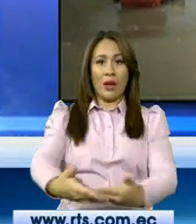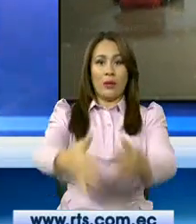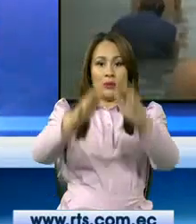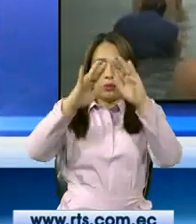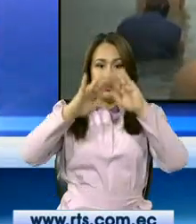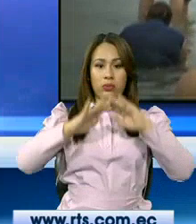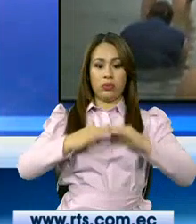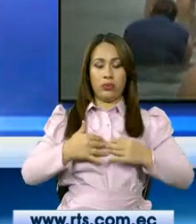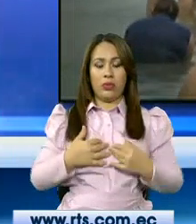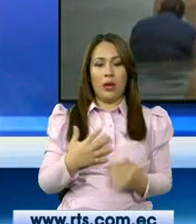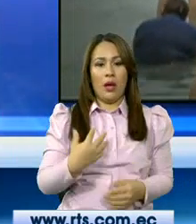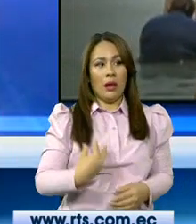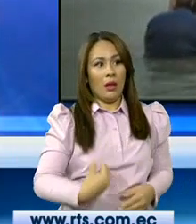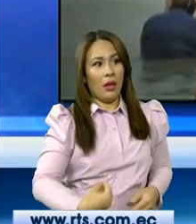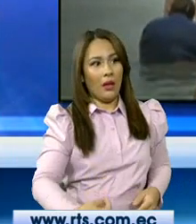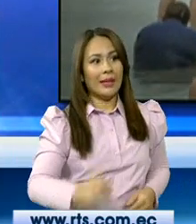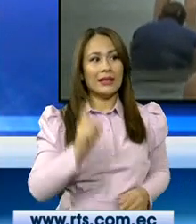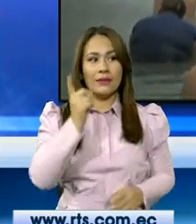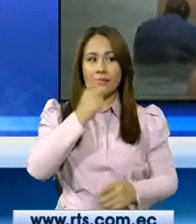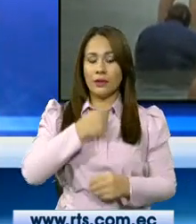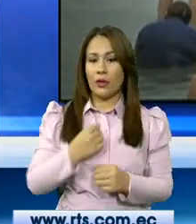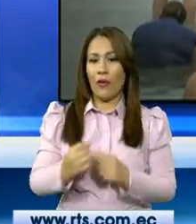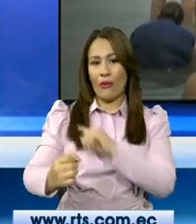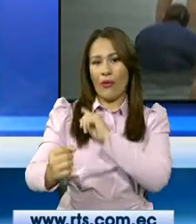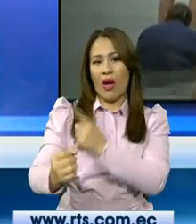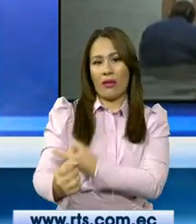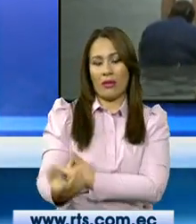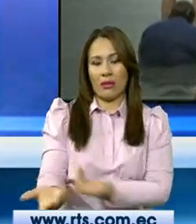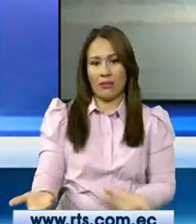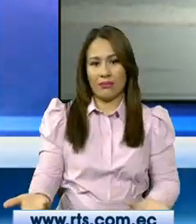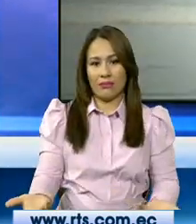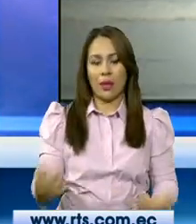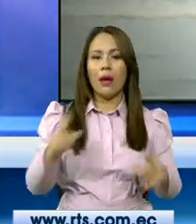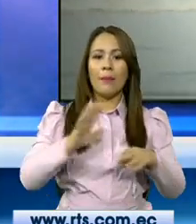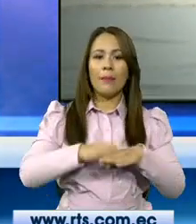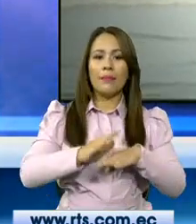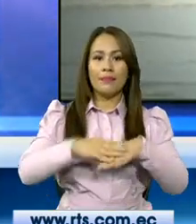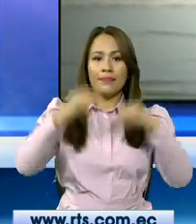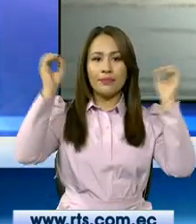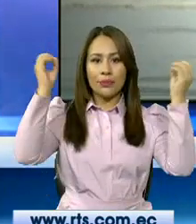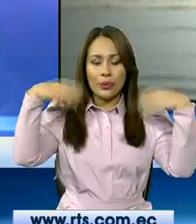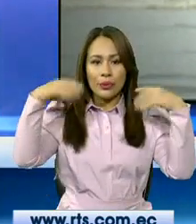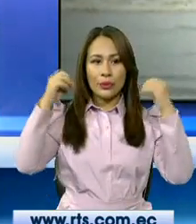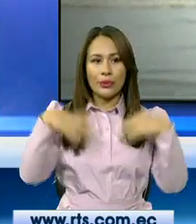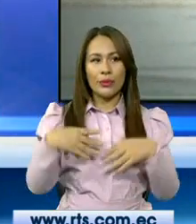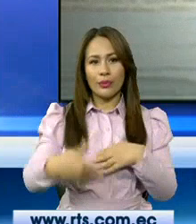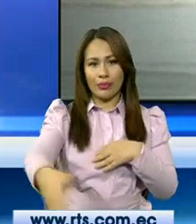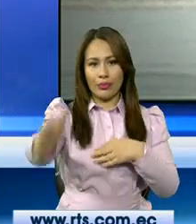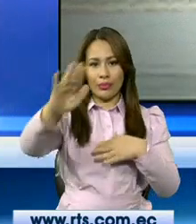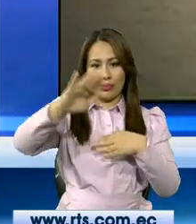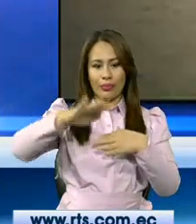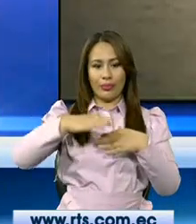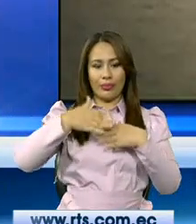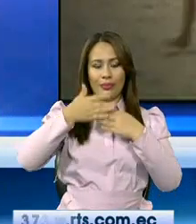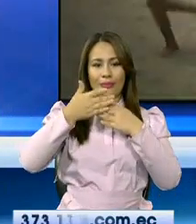corrientes van a ser un poco más fuertes de lo normal por el periodo de aguaje durante estos días del feriado.